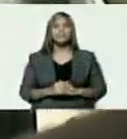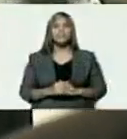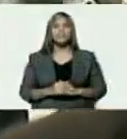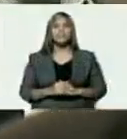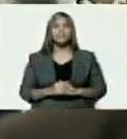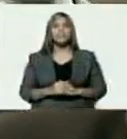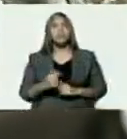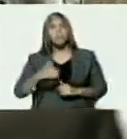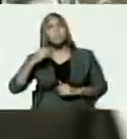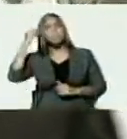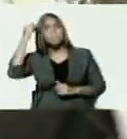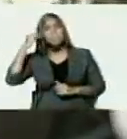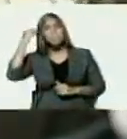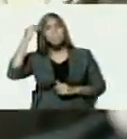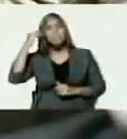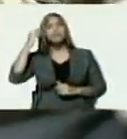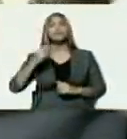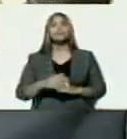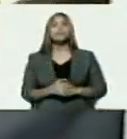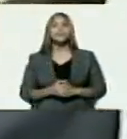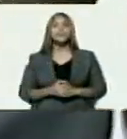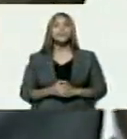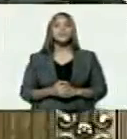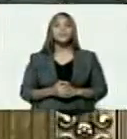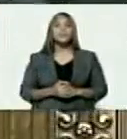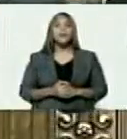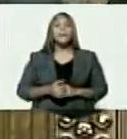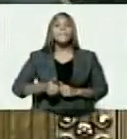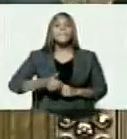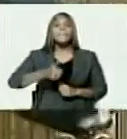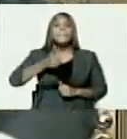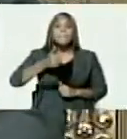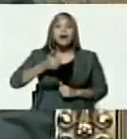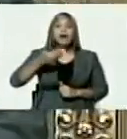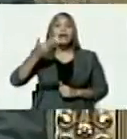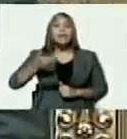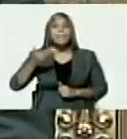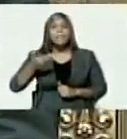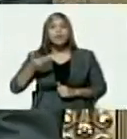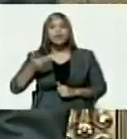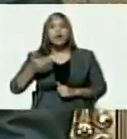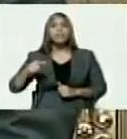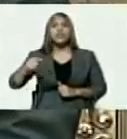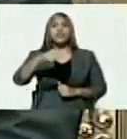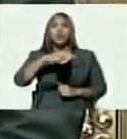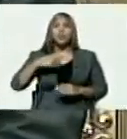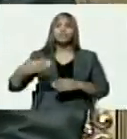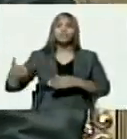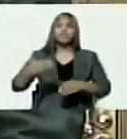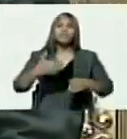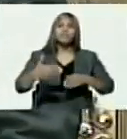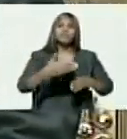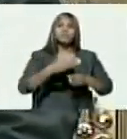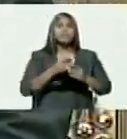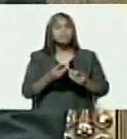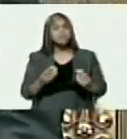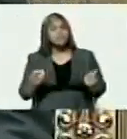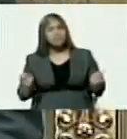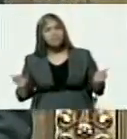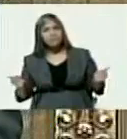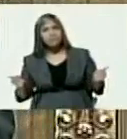Quizás lo más significativo es la armonización a partir de